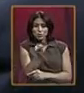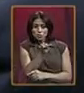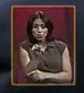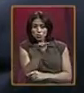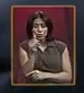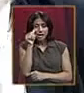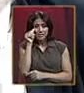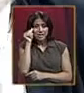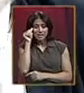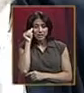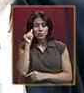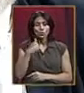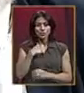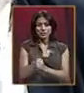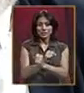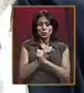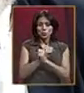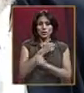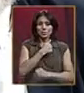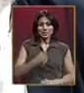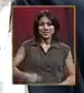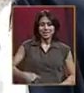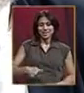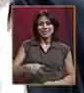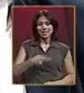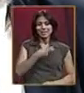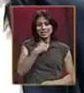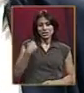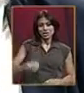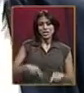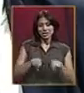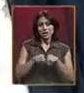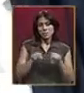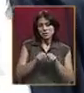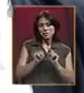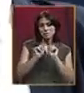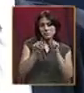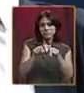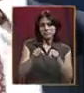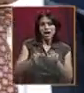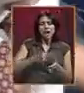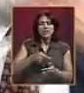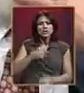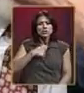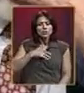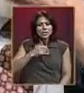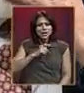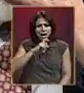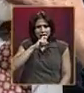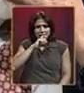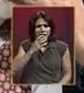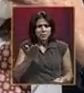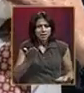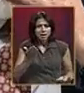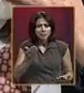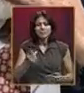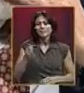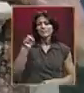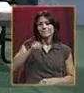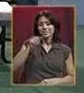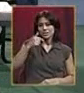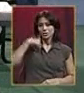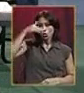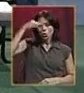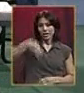asiáticos, estoy seguro que el presidente de China por ahí también andaba, a veces le da uno envidia. Sí, yo creo que en América Latina